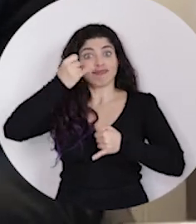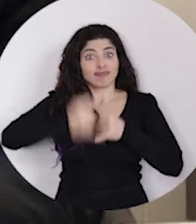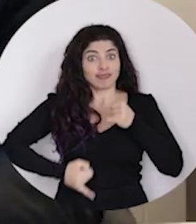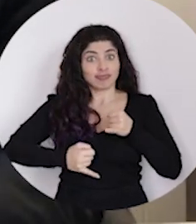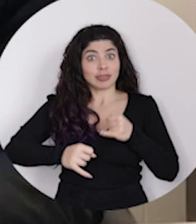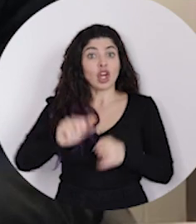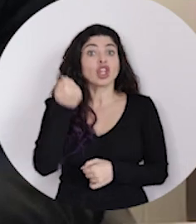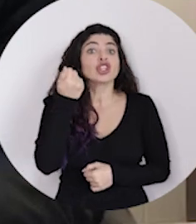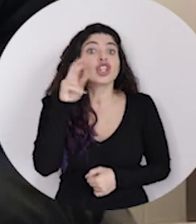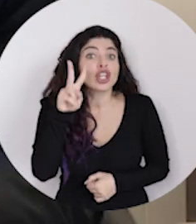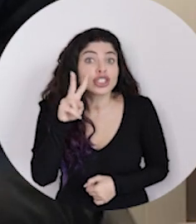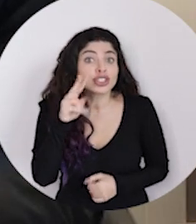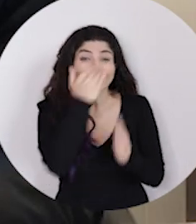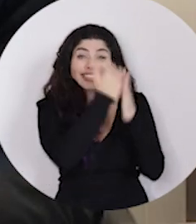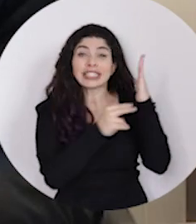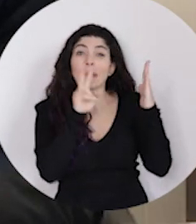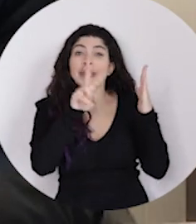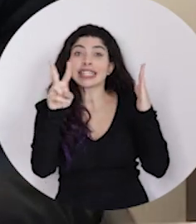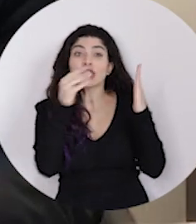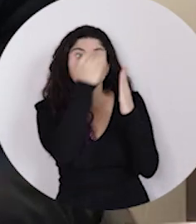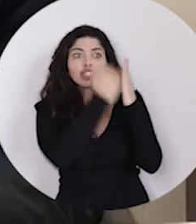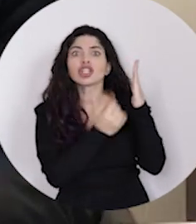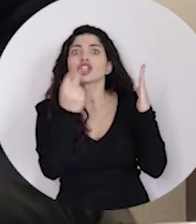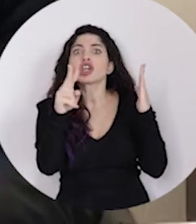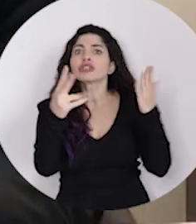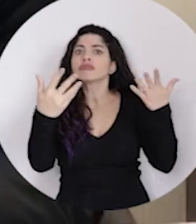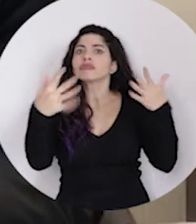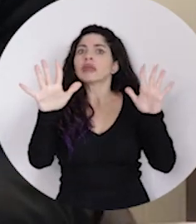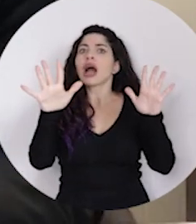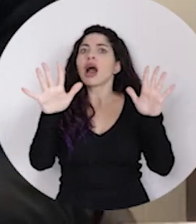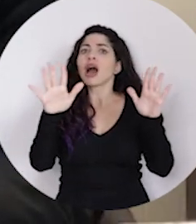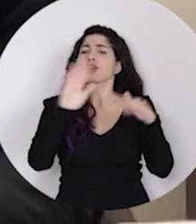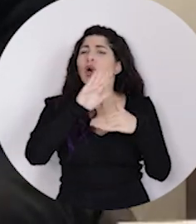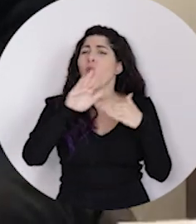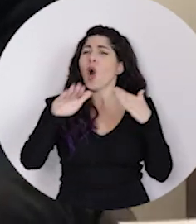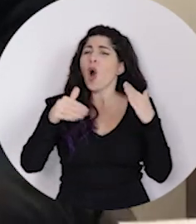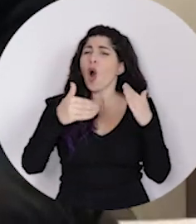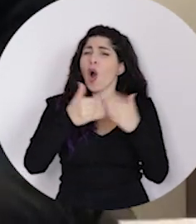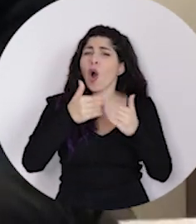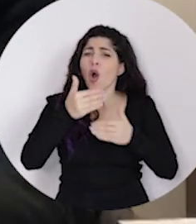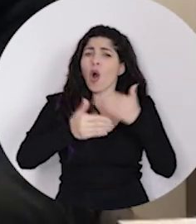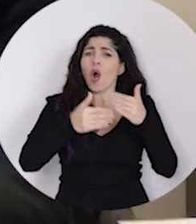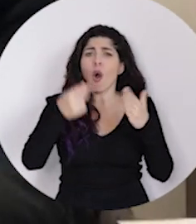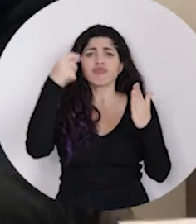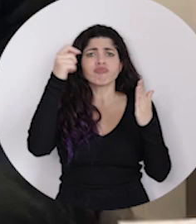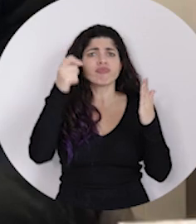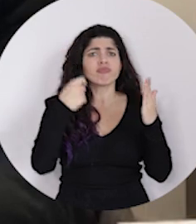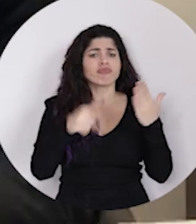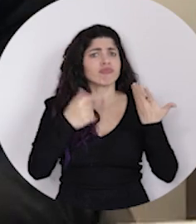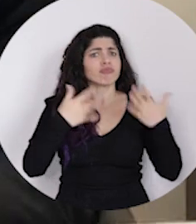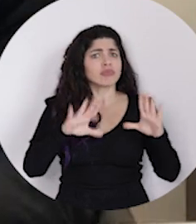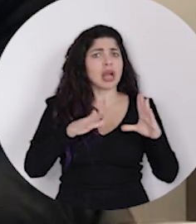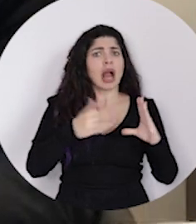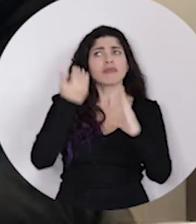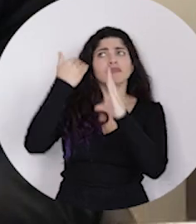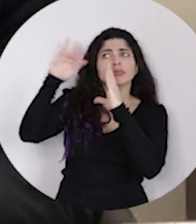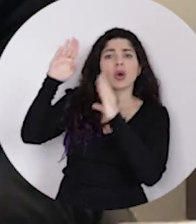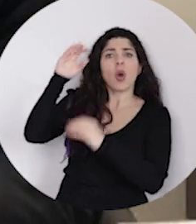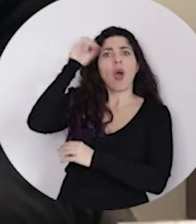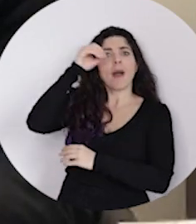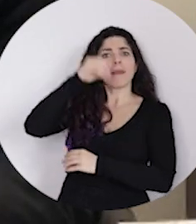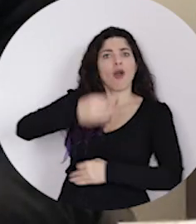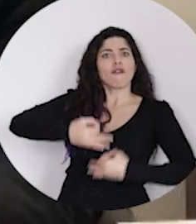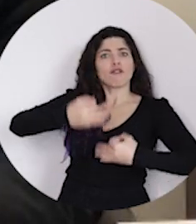periodo constitucional, 12 de esos 22 comités ya habían finalizado todos los formalismos requeridos y emitido